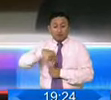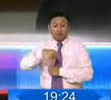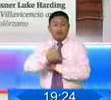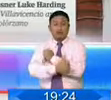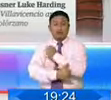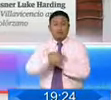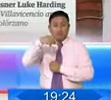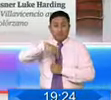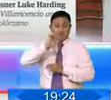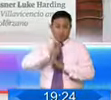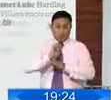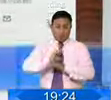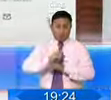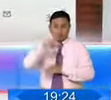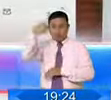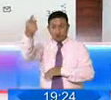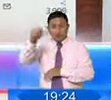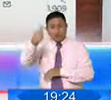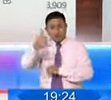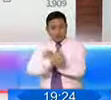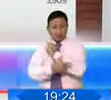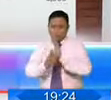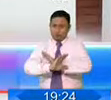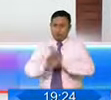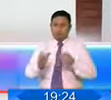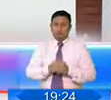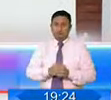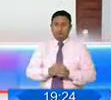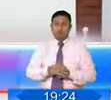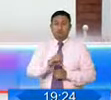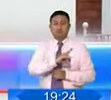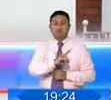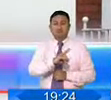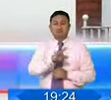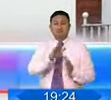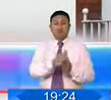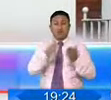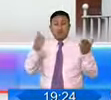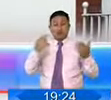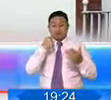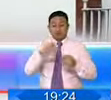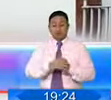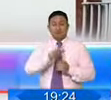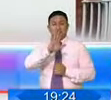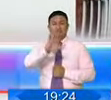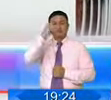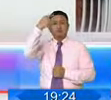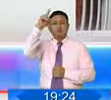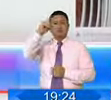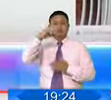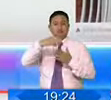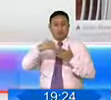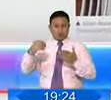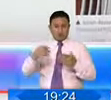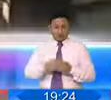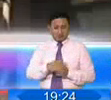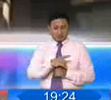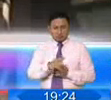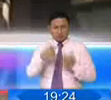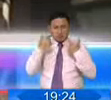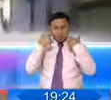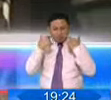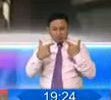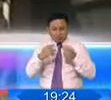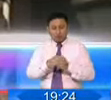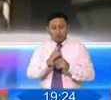del país. Según la investigación de The Guardian y Focus, fueron 5 millones de dólares los que se ocuparon para montar un aparataje de contrainteligencia y